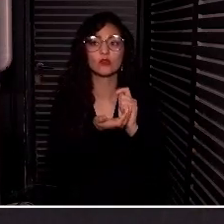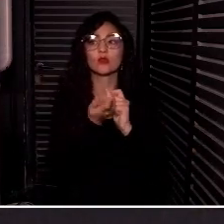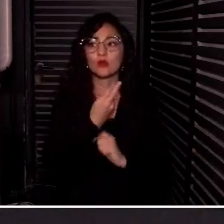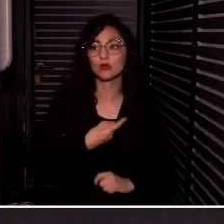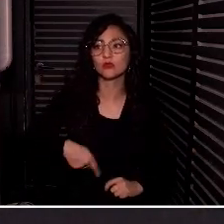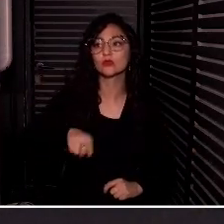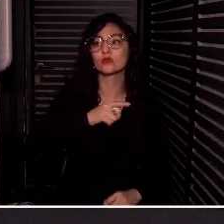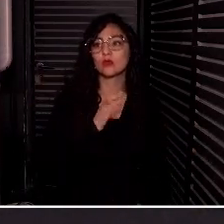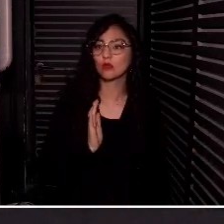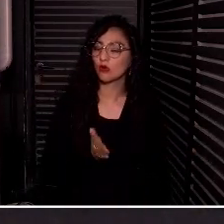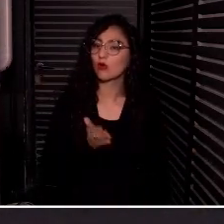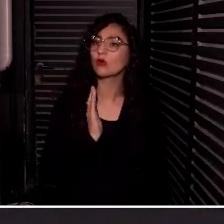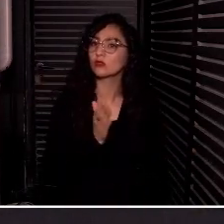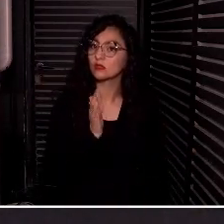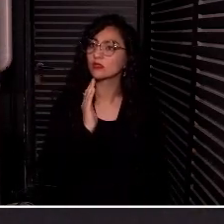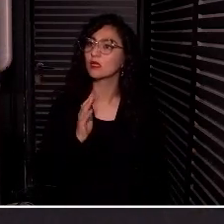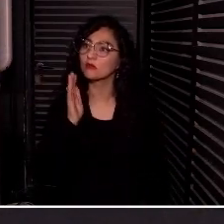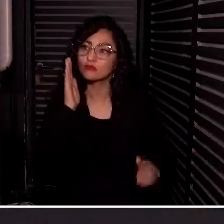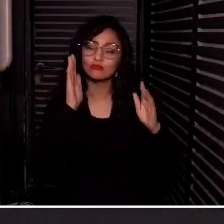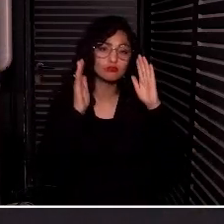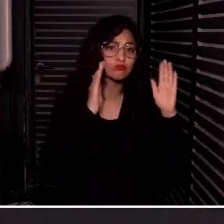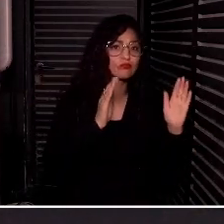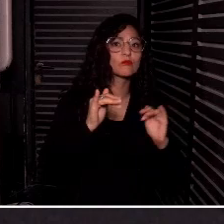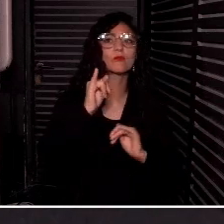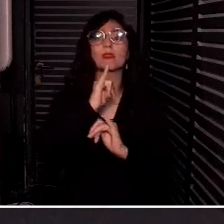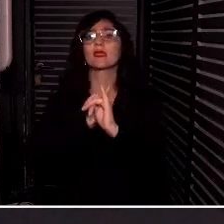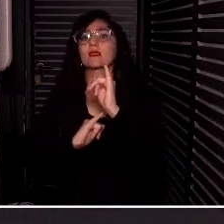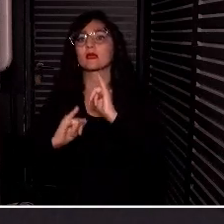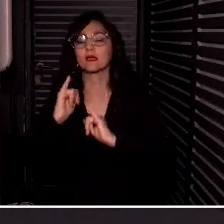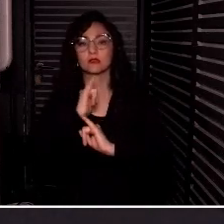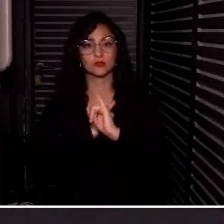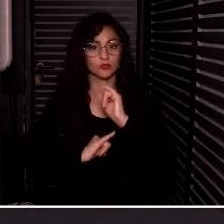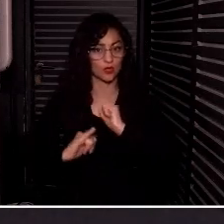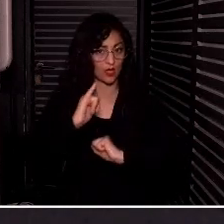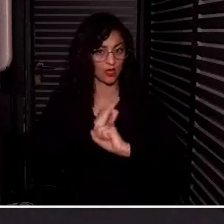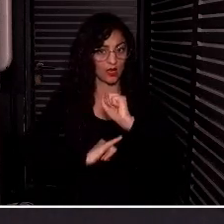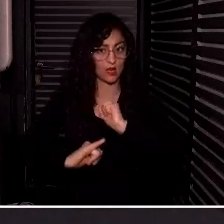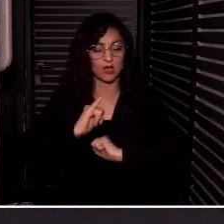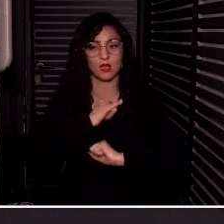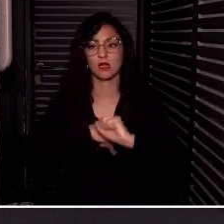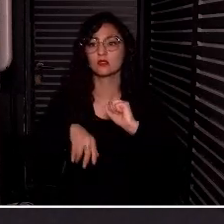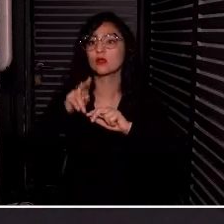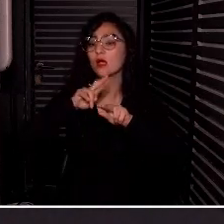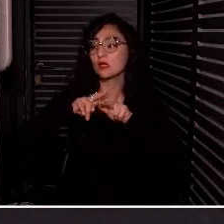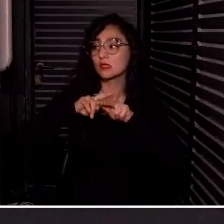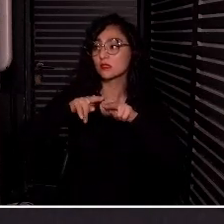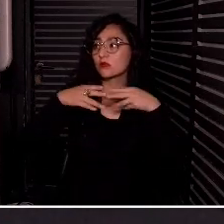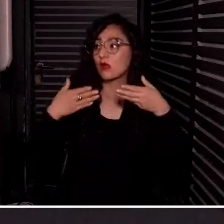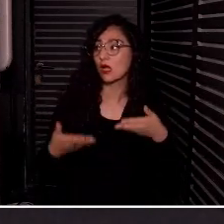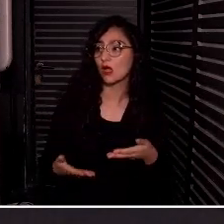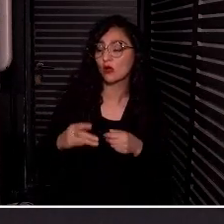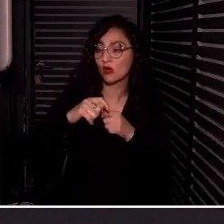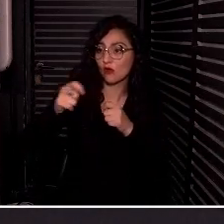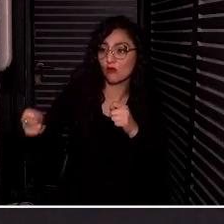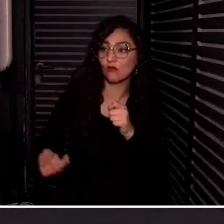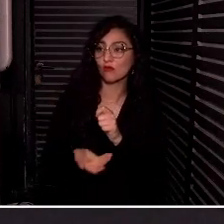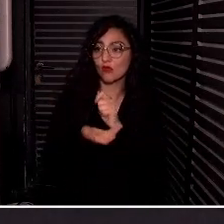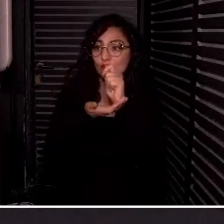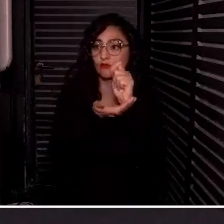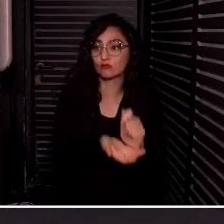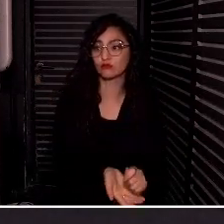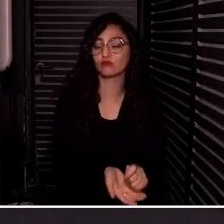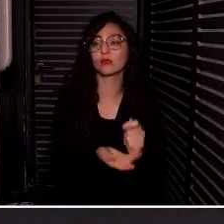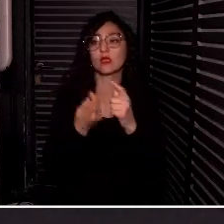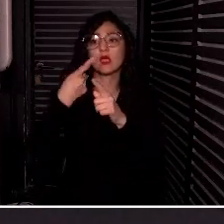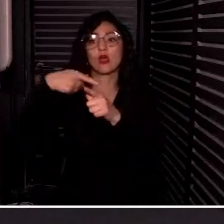constantemente atendiendo a mercados internacionales donde buscamos coproducciones actualmente estamos haciendo una coproducción con un fondo cntv y telefilm